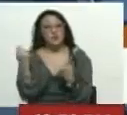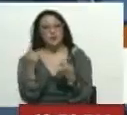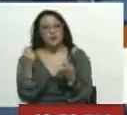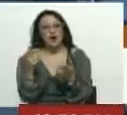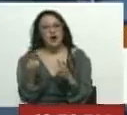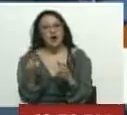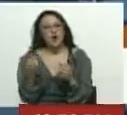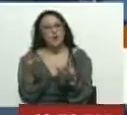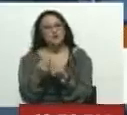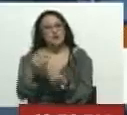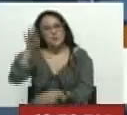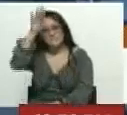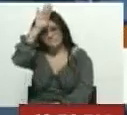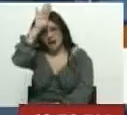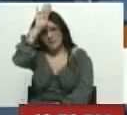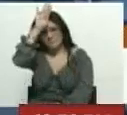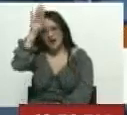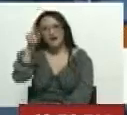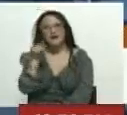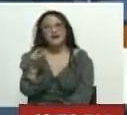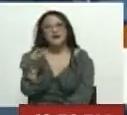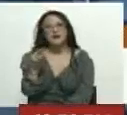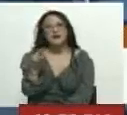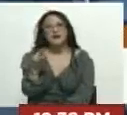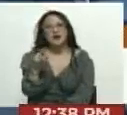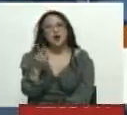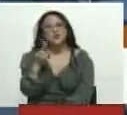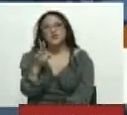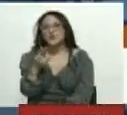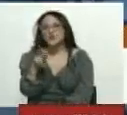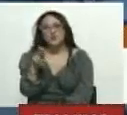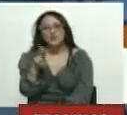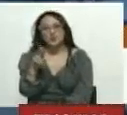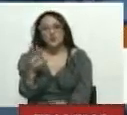Francisco y nunca juntamos 55 países